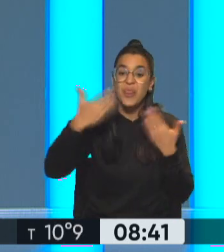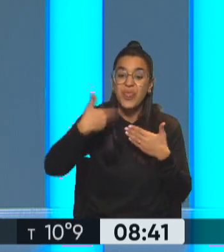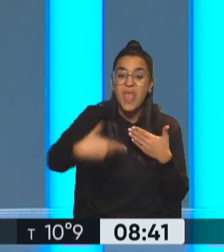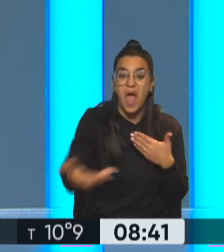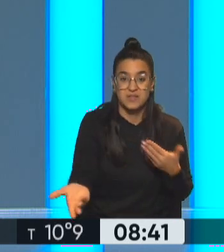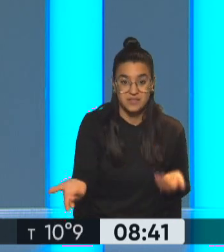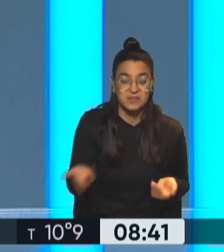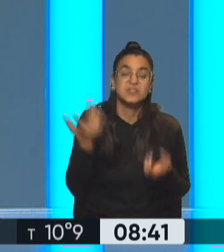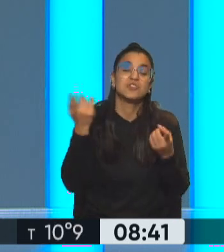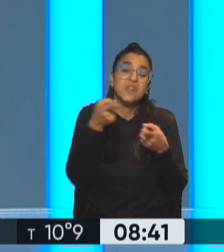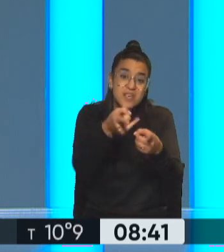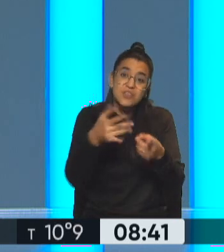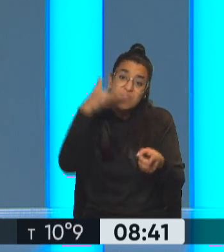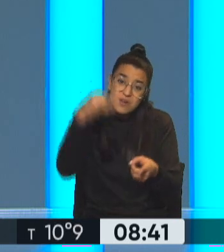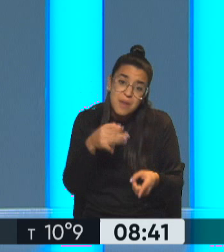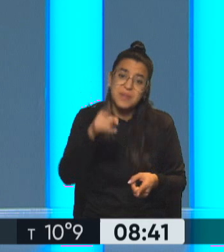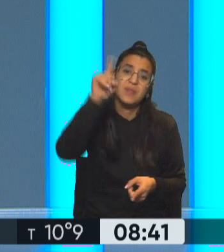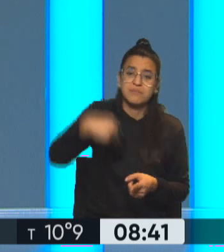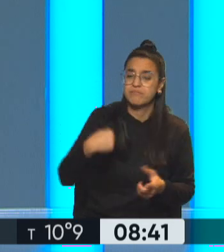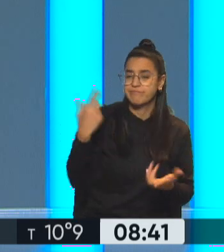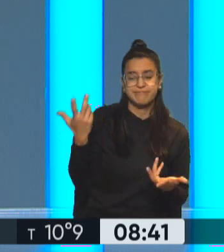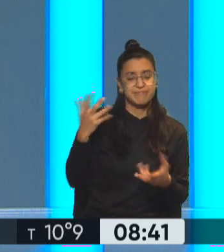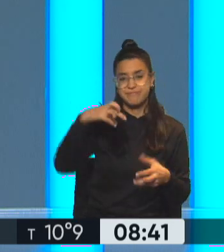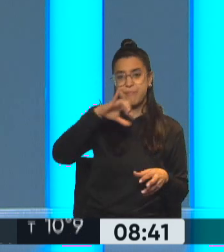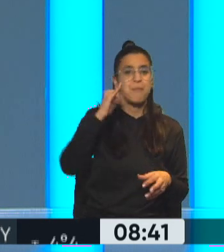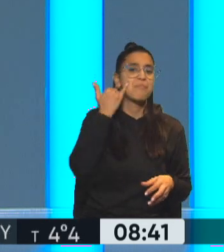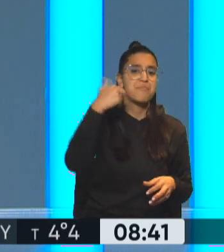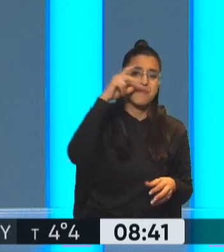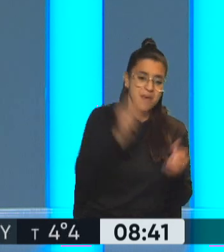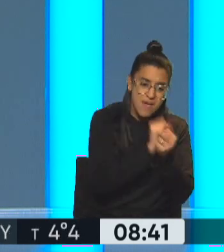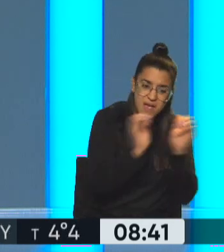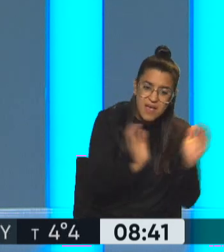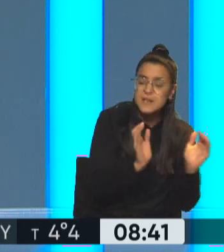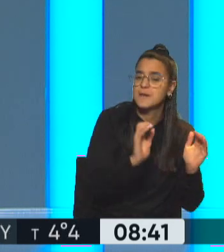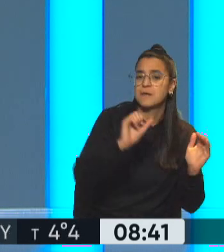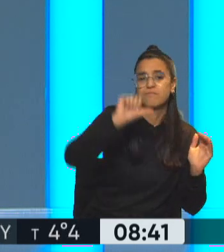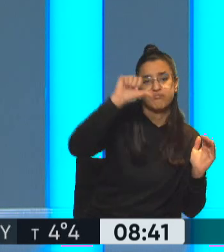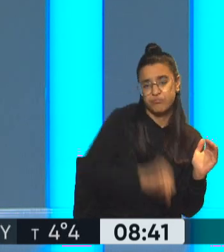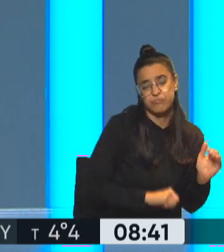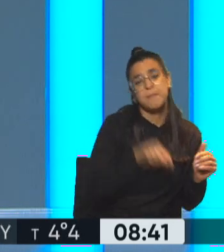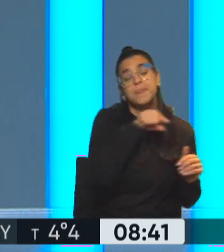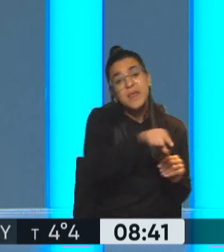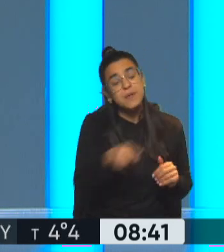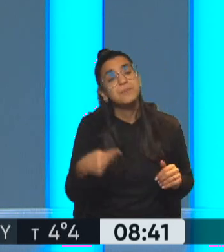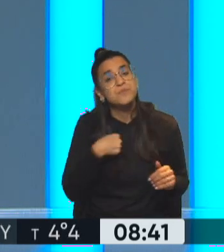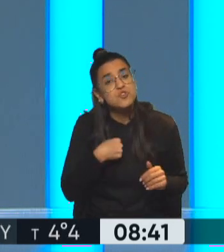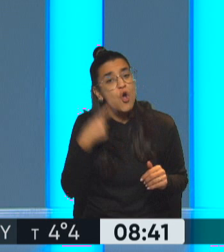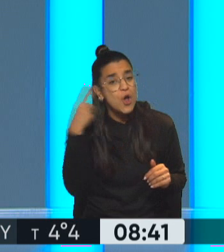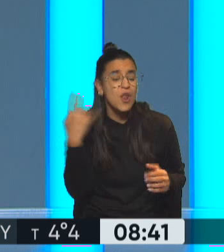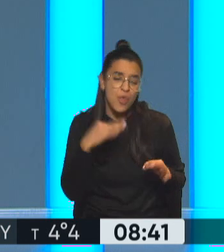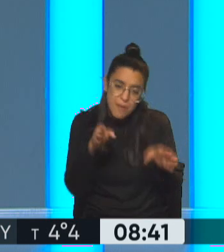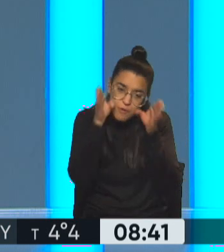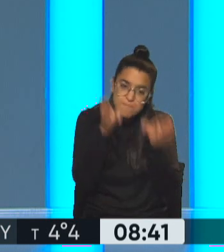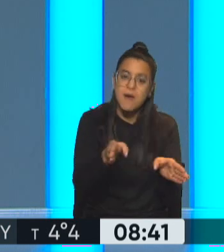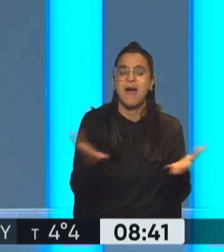Esto realmente repercute en las pymes. Entonces, estas son las variables, digamos, que creo que tendríamos que